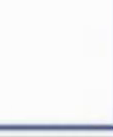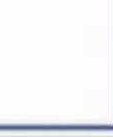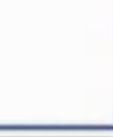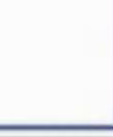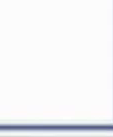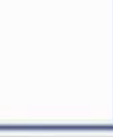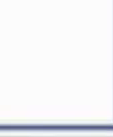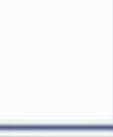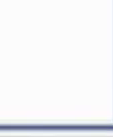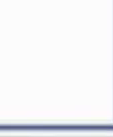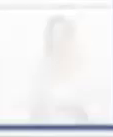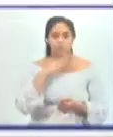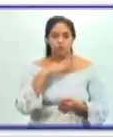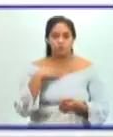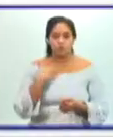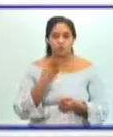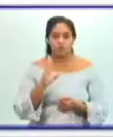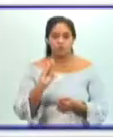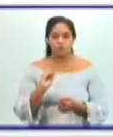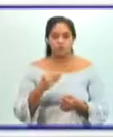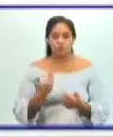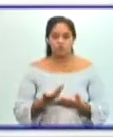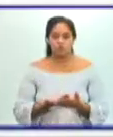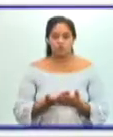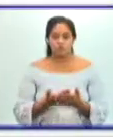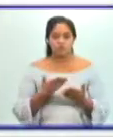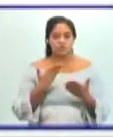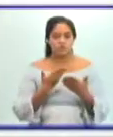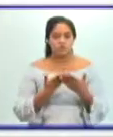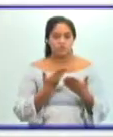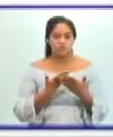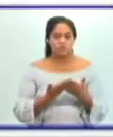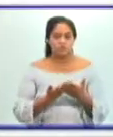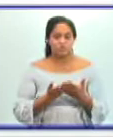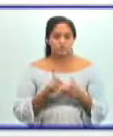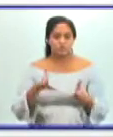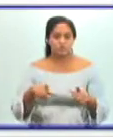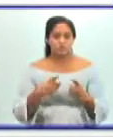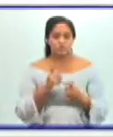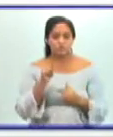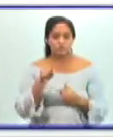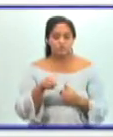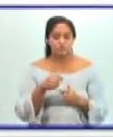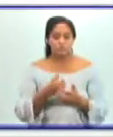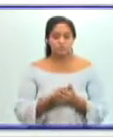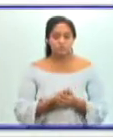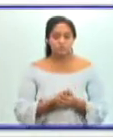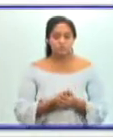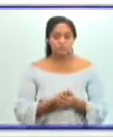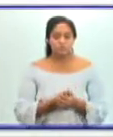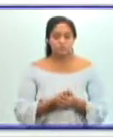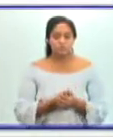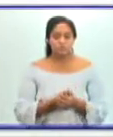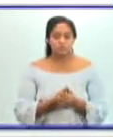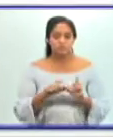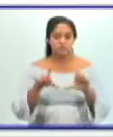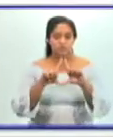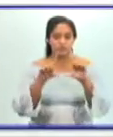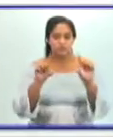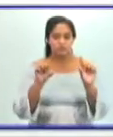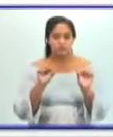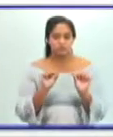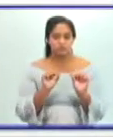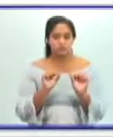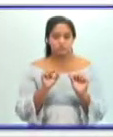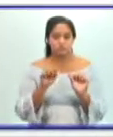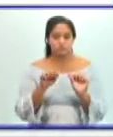Como lo que nos piden es que probemos que se cumple esta proporción entre estos segmentos